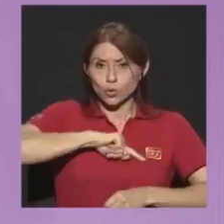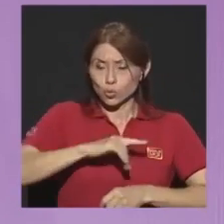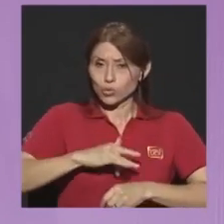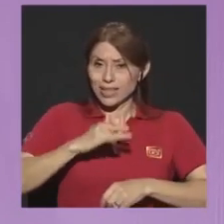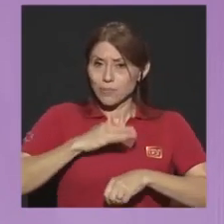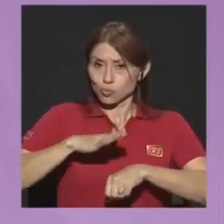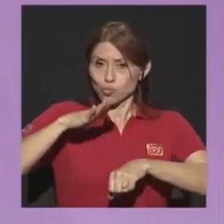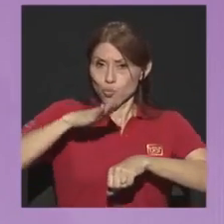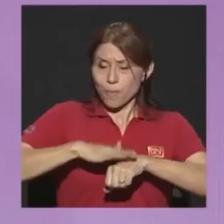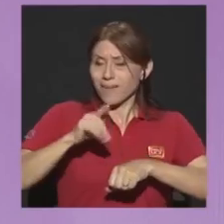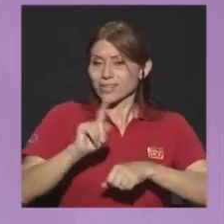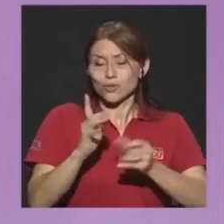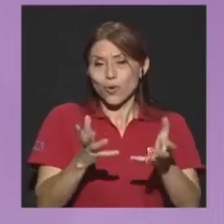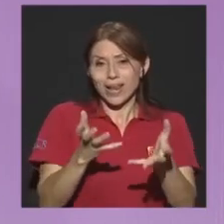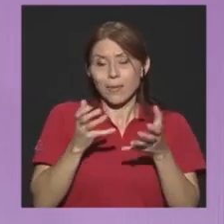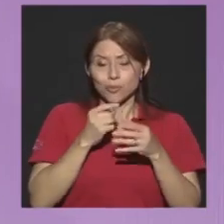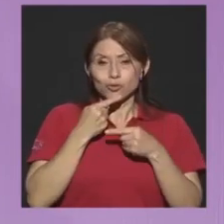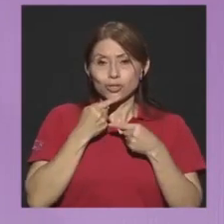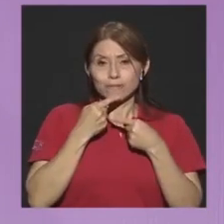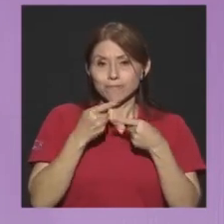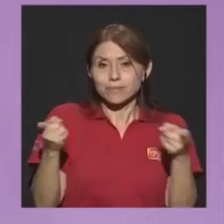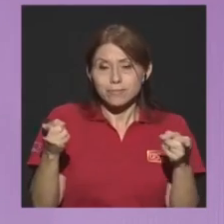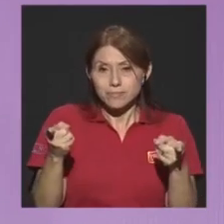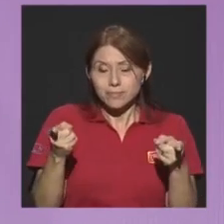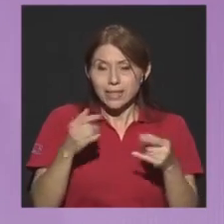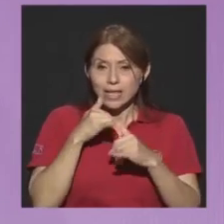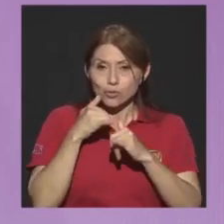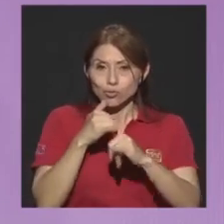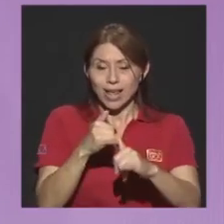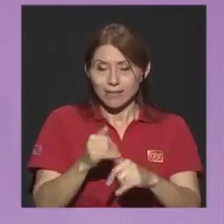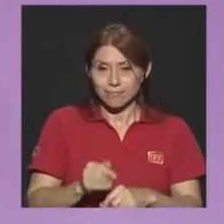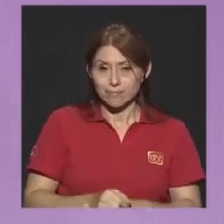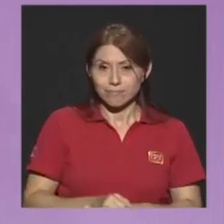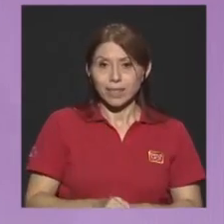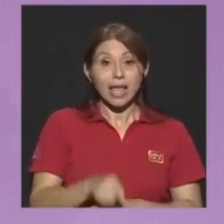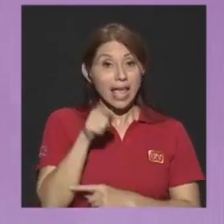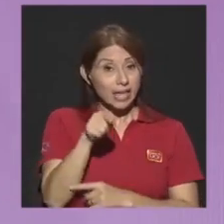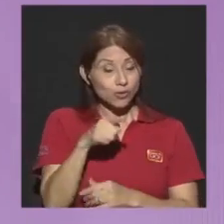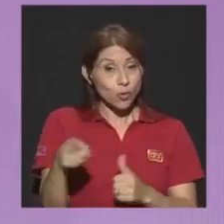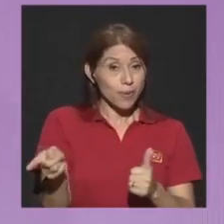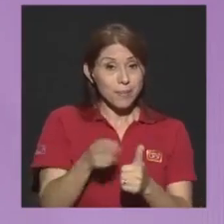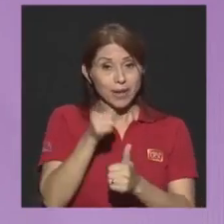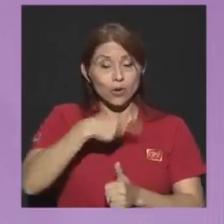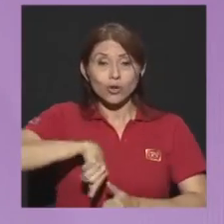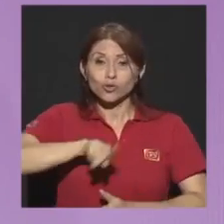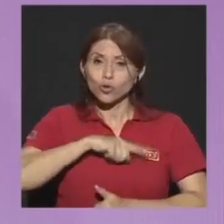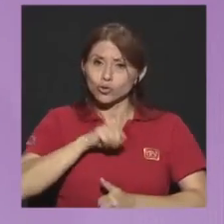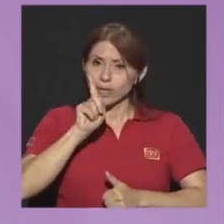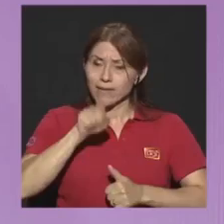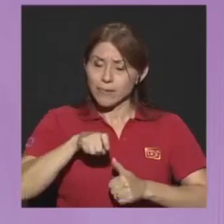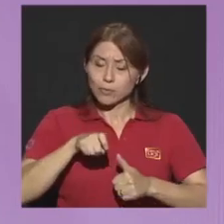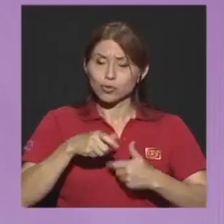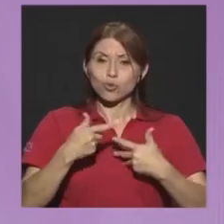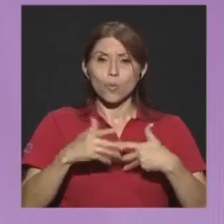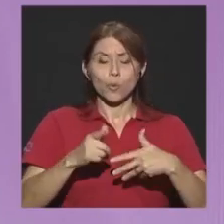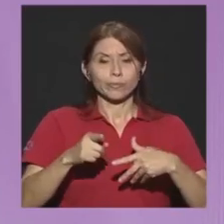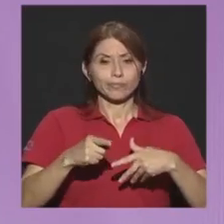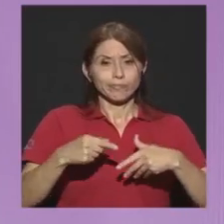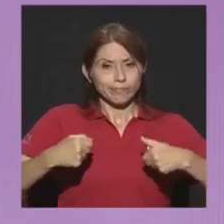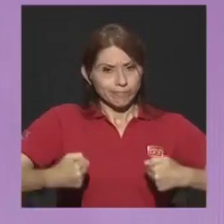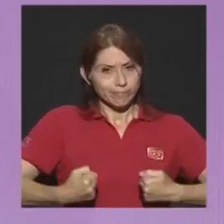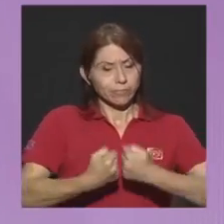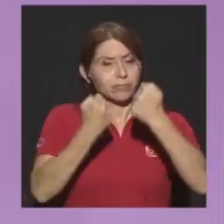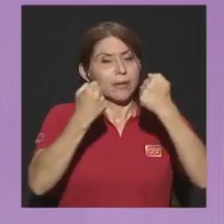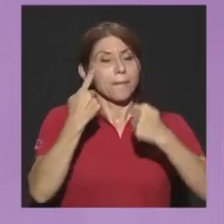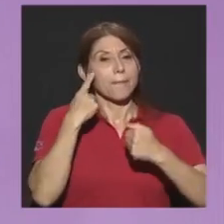ese es el primer aspecto con el que tenemos que lidiar para poder lograr ese acceso a la justicia. Una